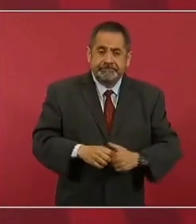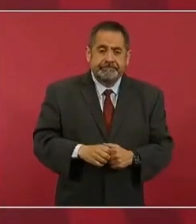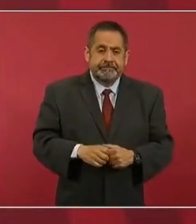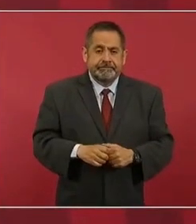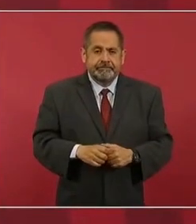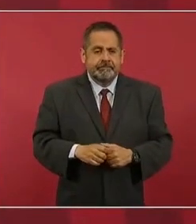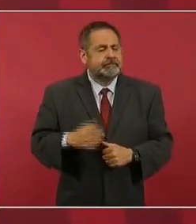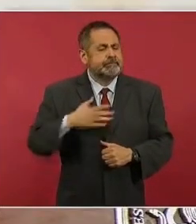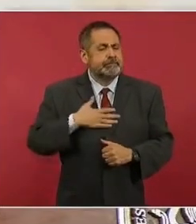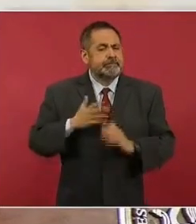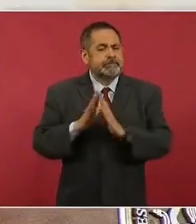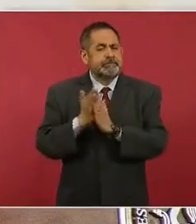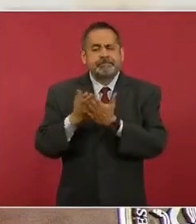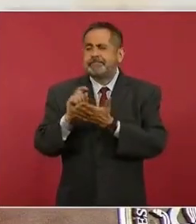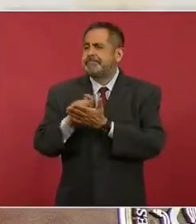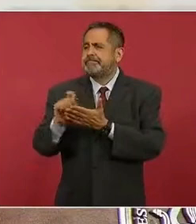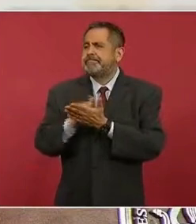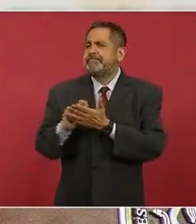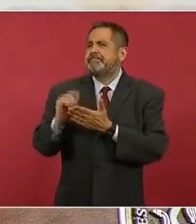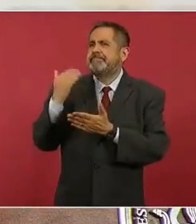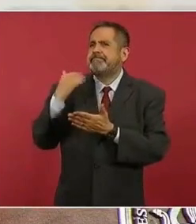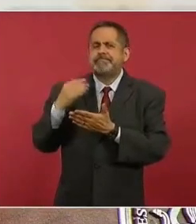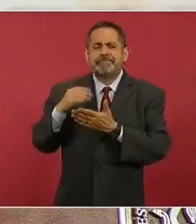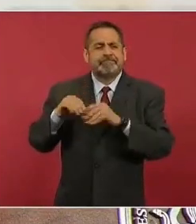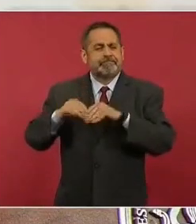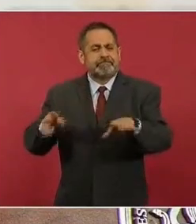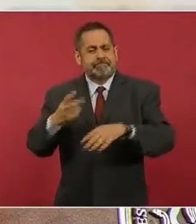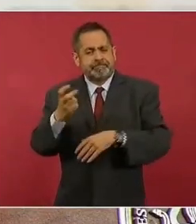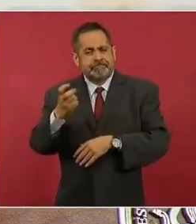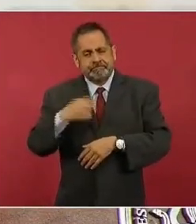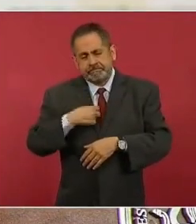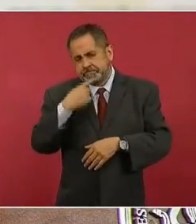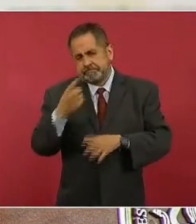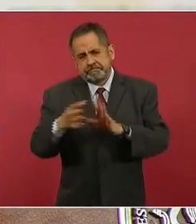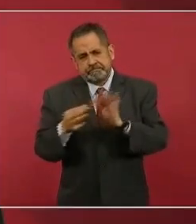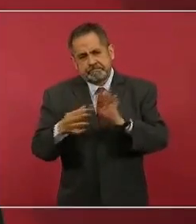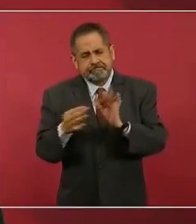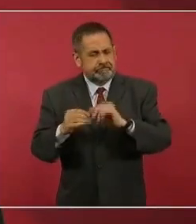En mi libro último hablo de eso.